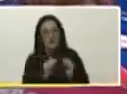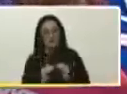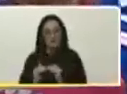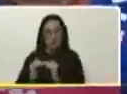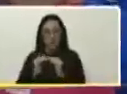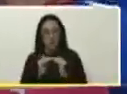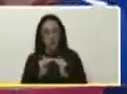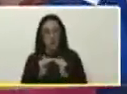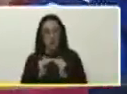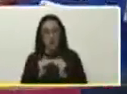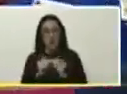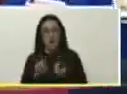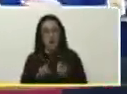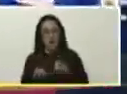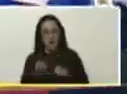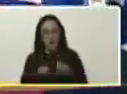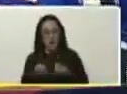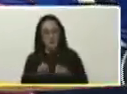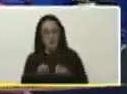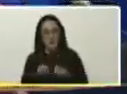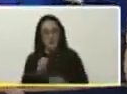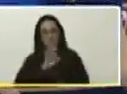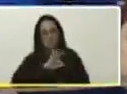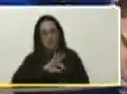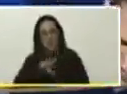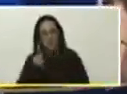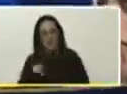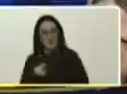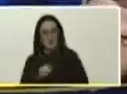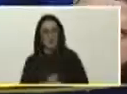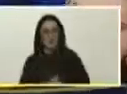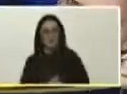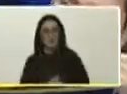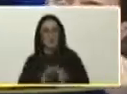estabilización macroeconómica y macrosocial en general.